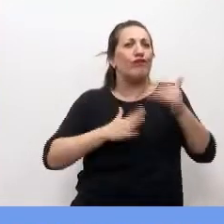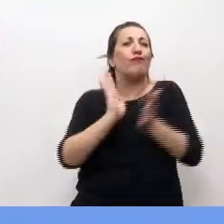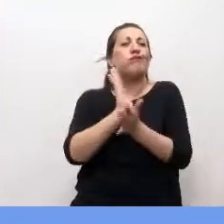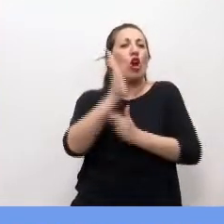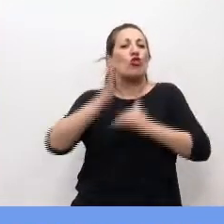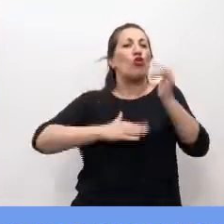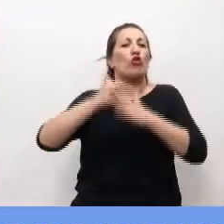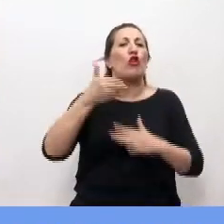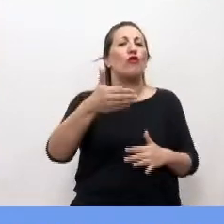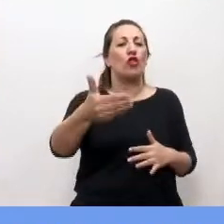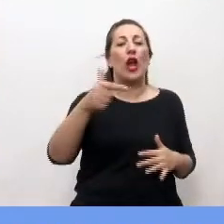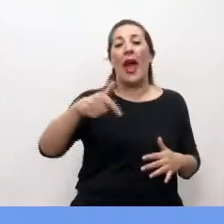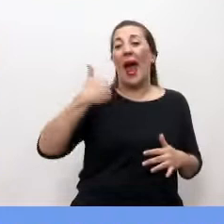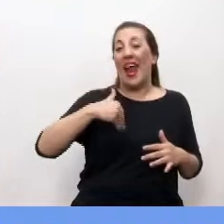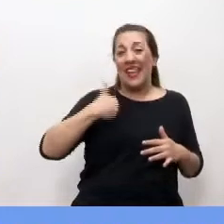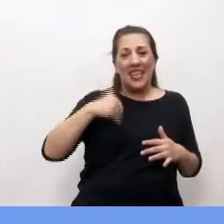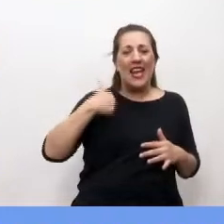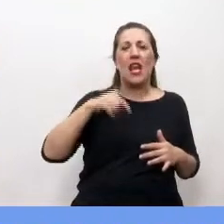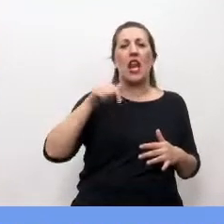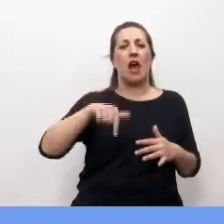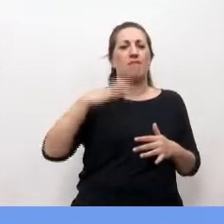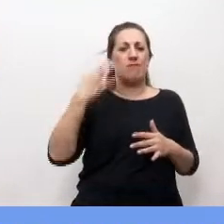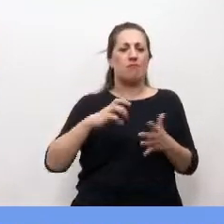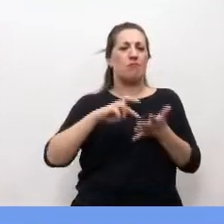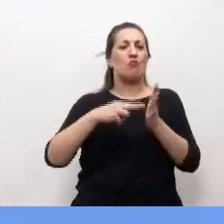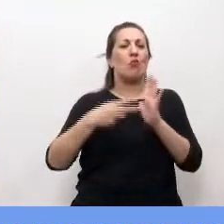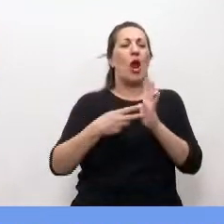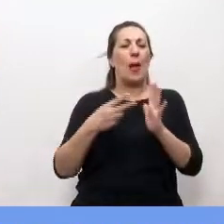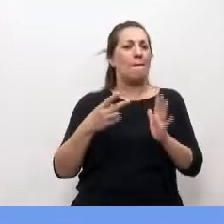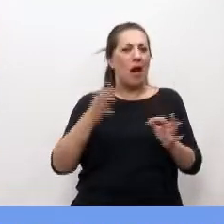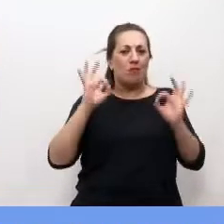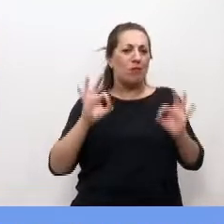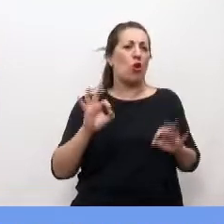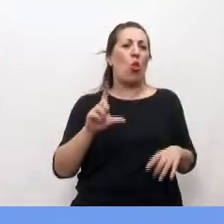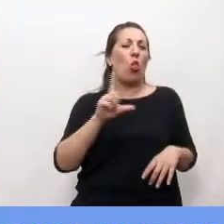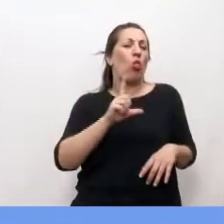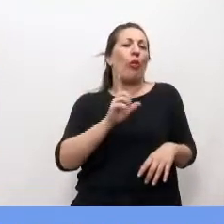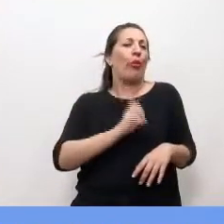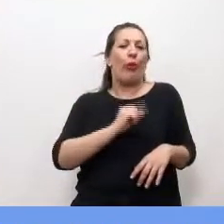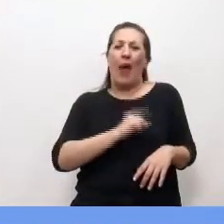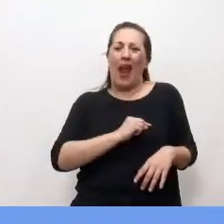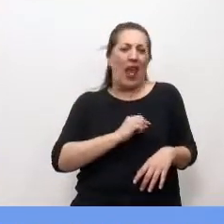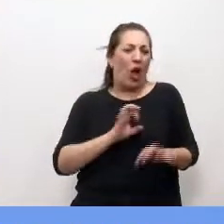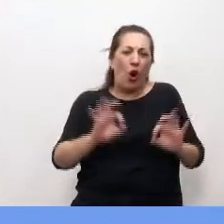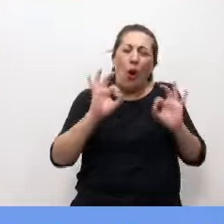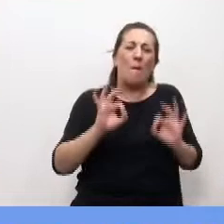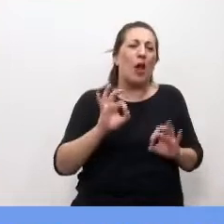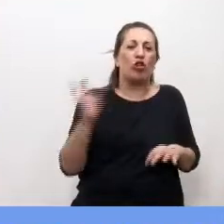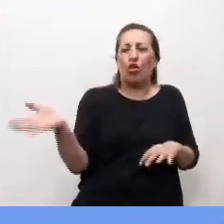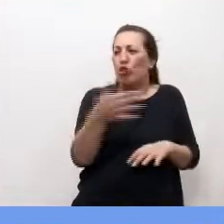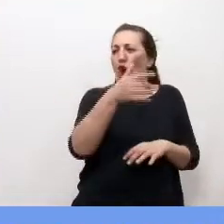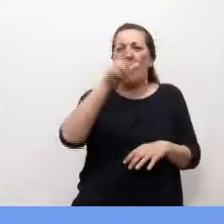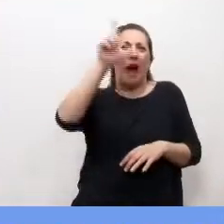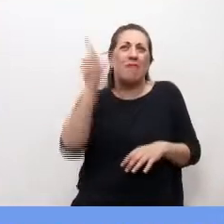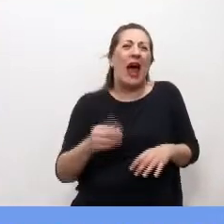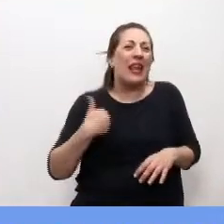la pobreza es un flagelo estructural que le duele a toda la Argentina y a todos los que estamos acá sentados y los